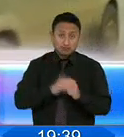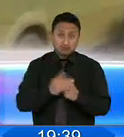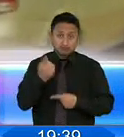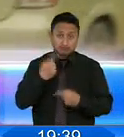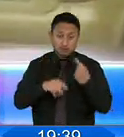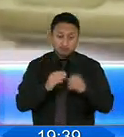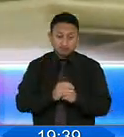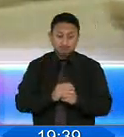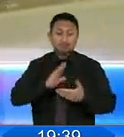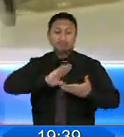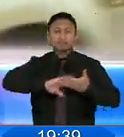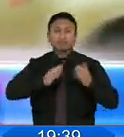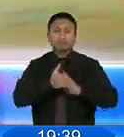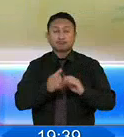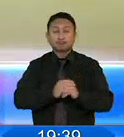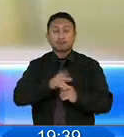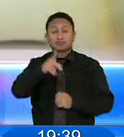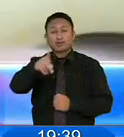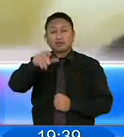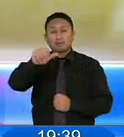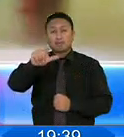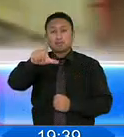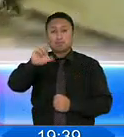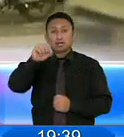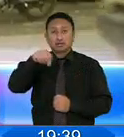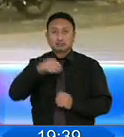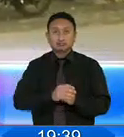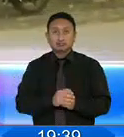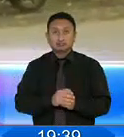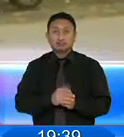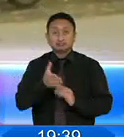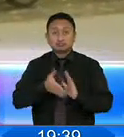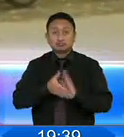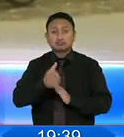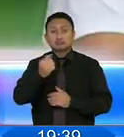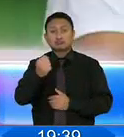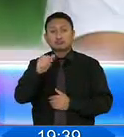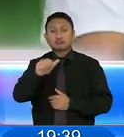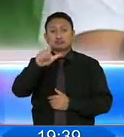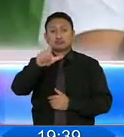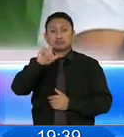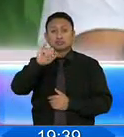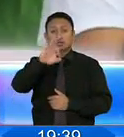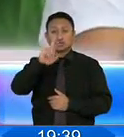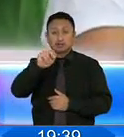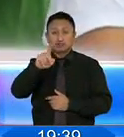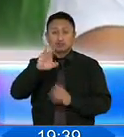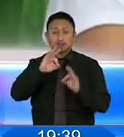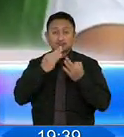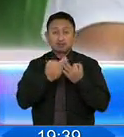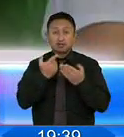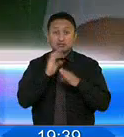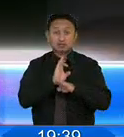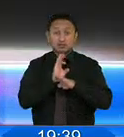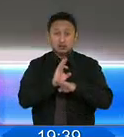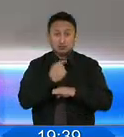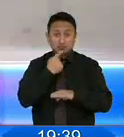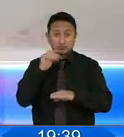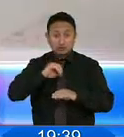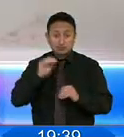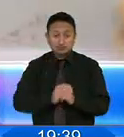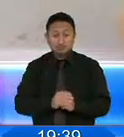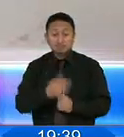la comunidad Palo de Iguana, Los Lojas, vía a Salitre. Familiares y testigos afirman que